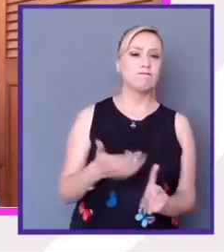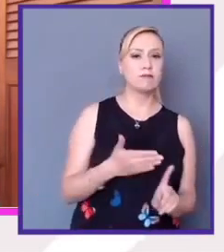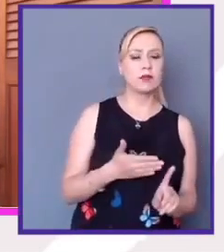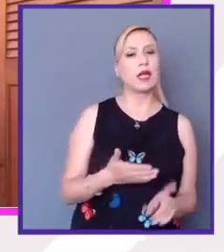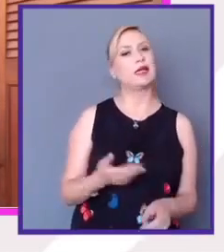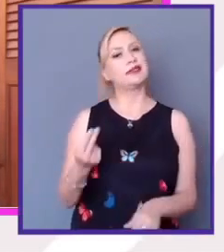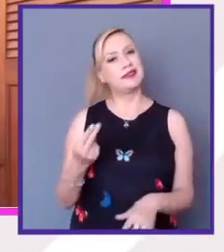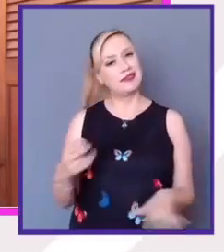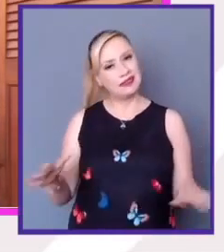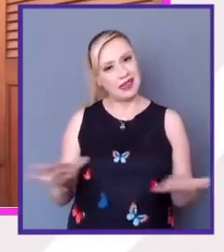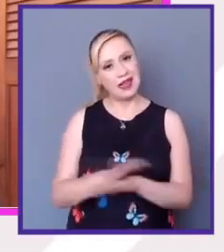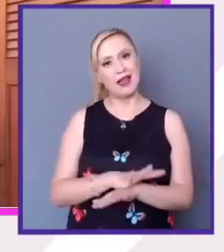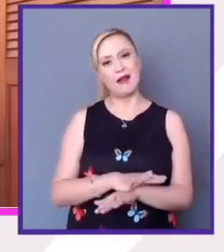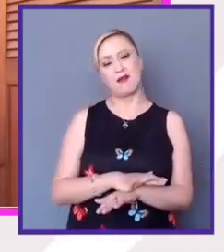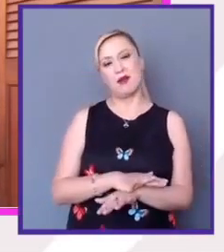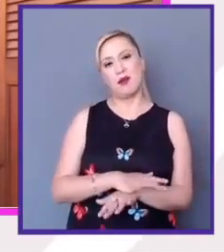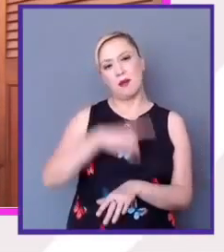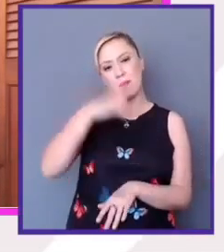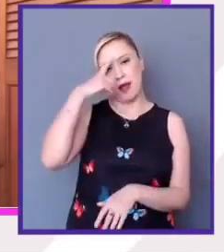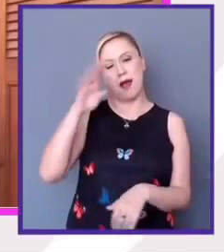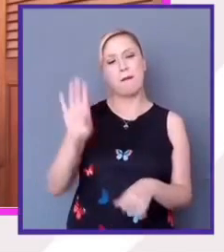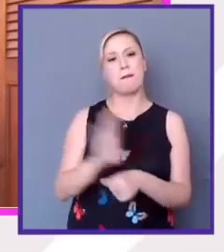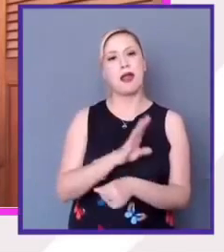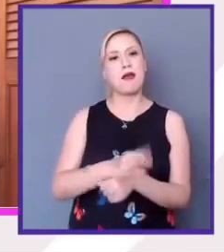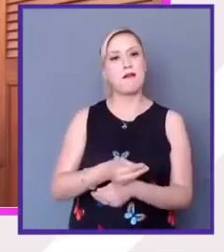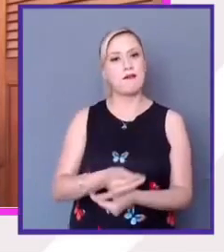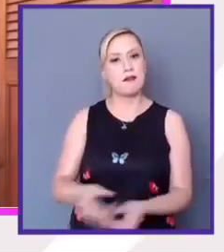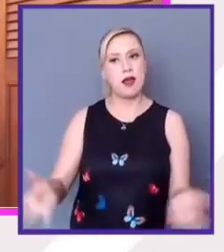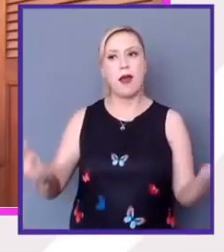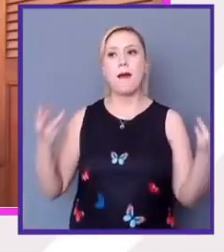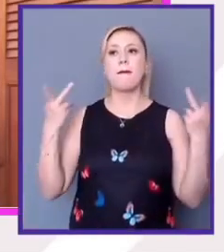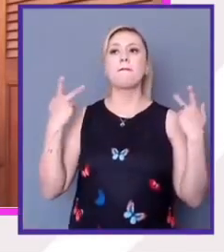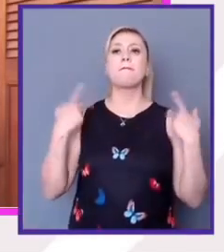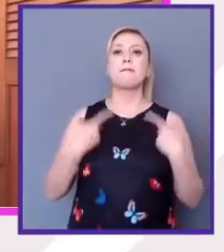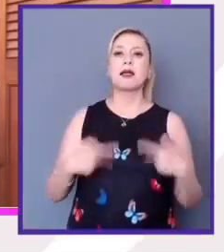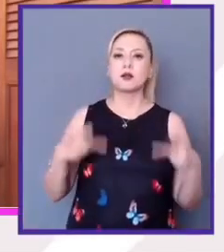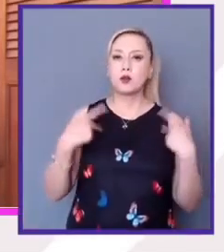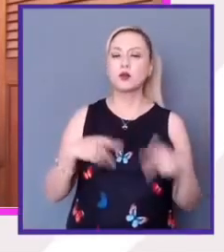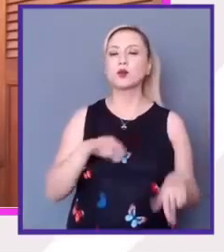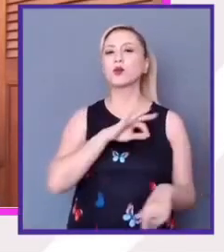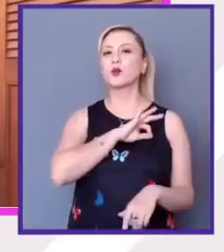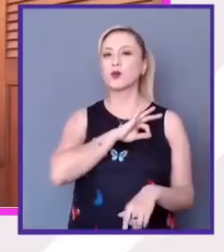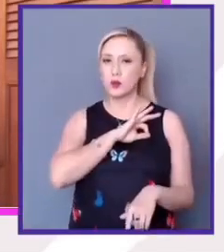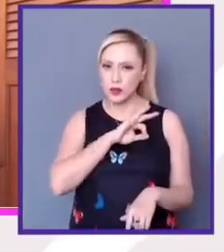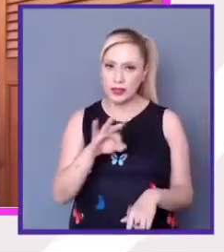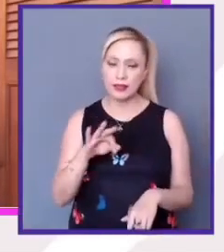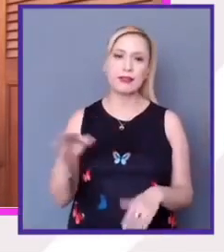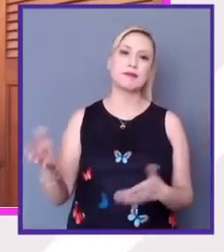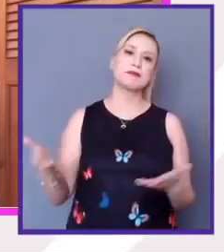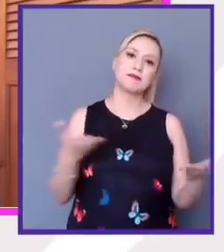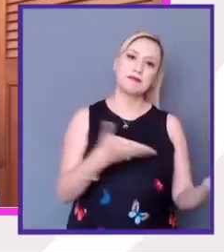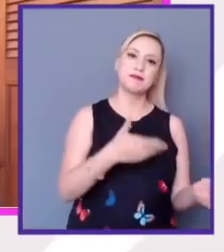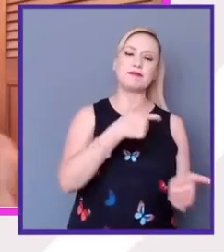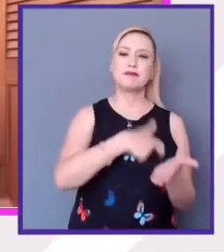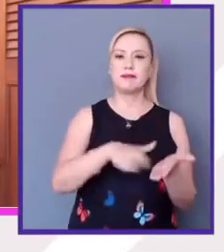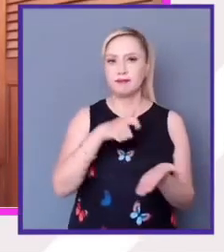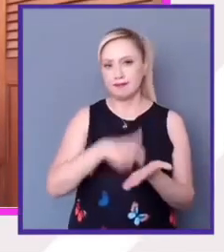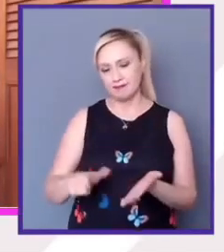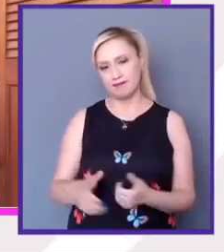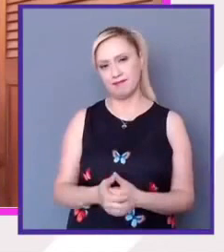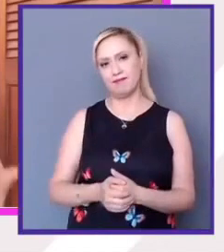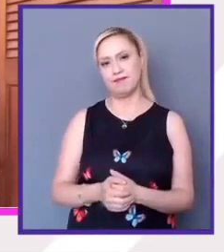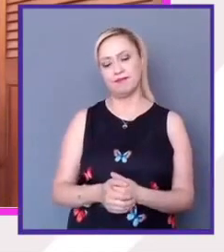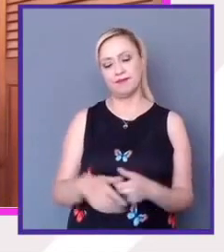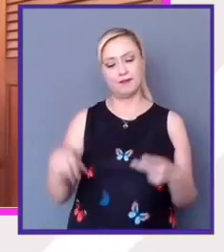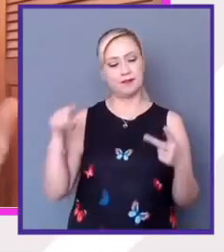perspectiva, pues de alguna forma también beneficia a que más personas pues puedan acudir a esos servicios y a esos productos, ¿no? En un segundo momento,